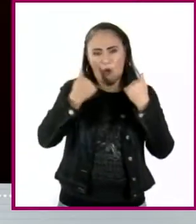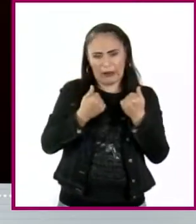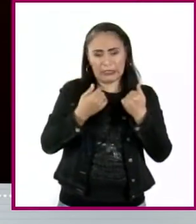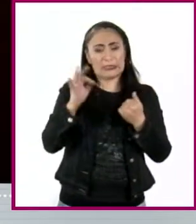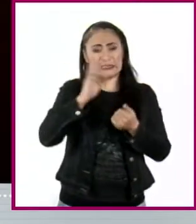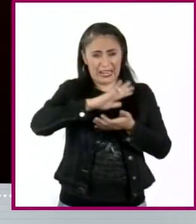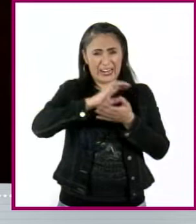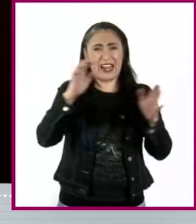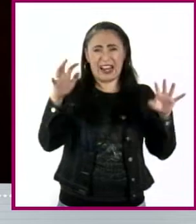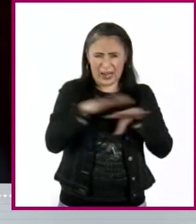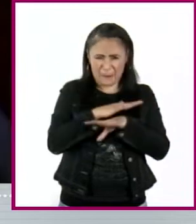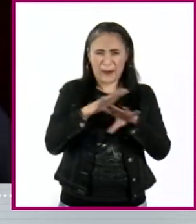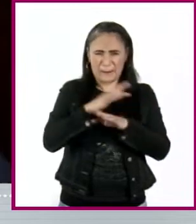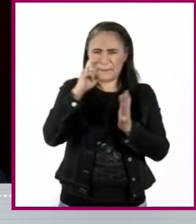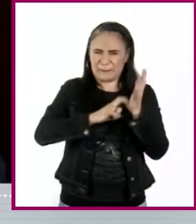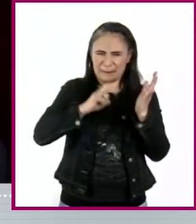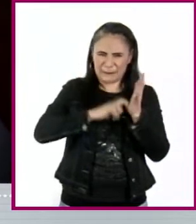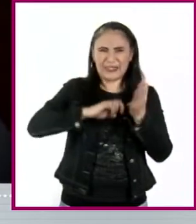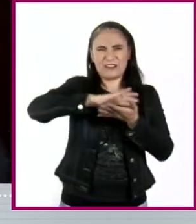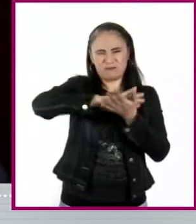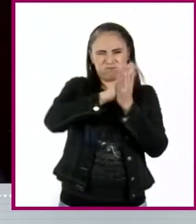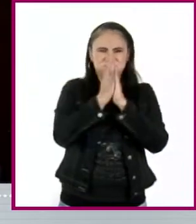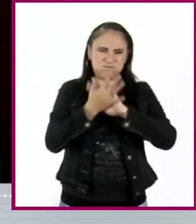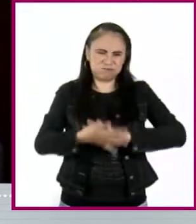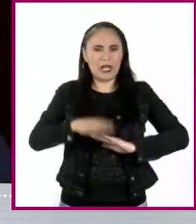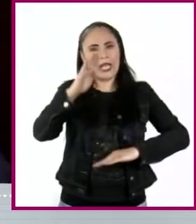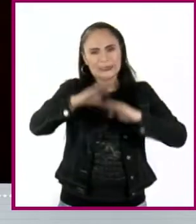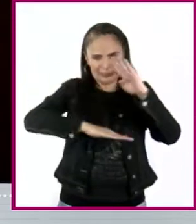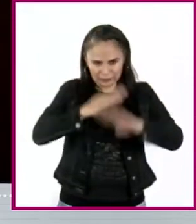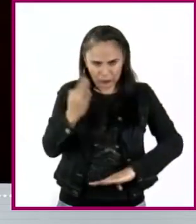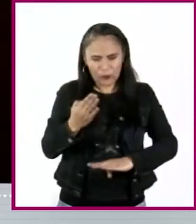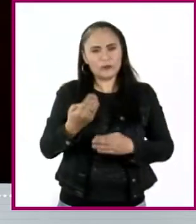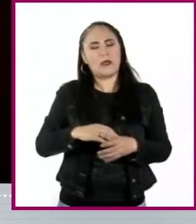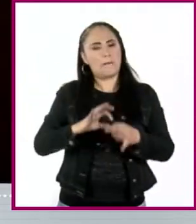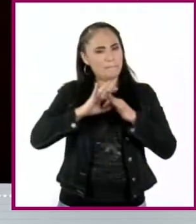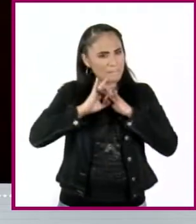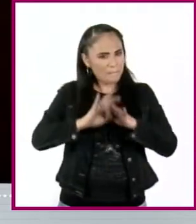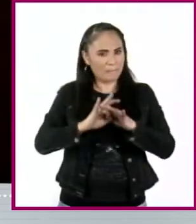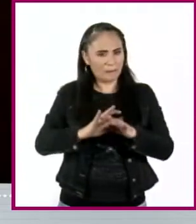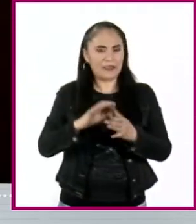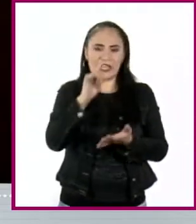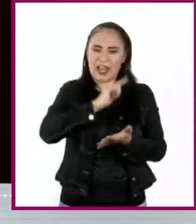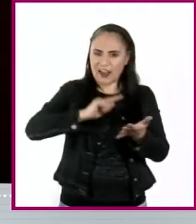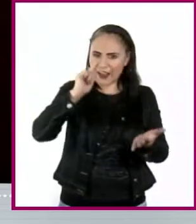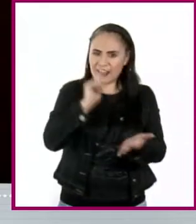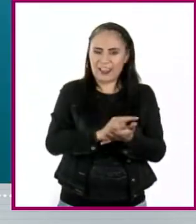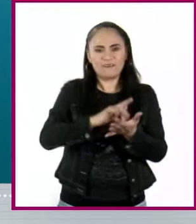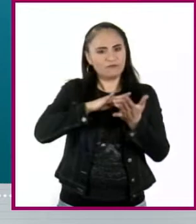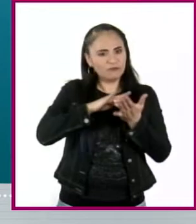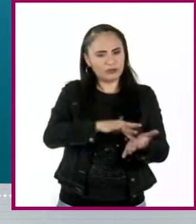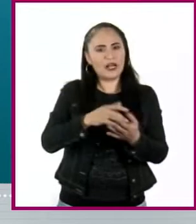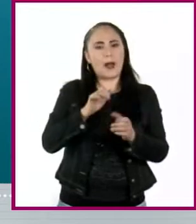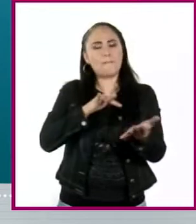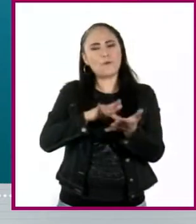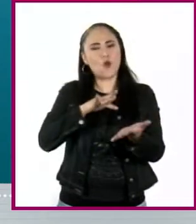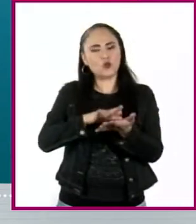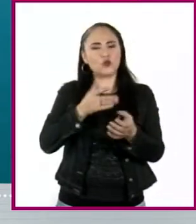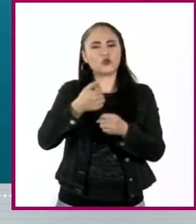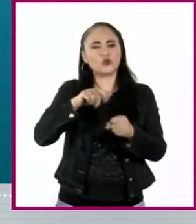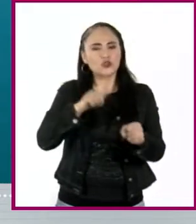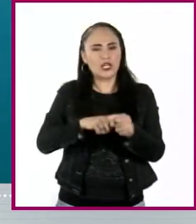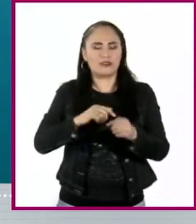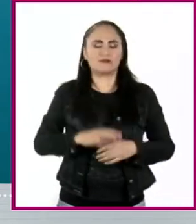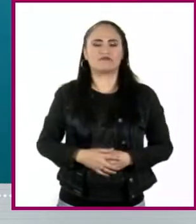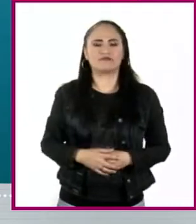a políticas públicas que sean exitosas, eficientes y que cuenten con legitimidad y con apoyo social. ¿Podrías mencionarnos